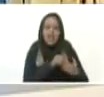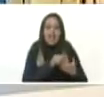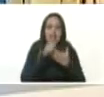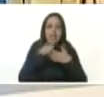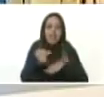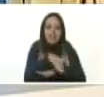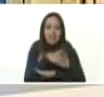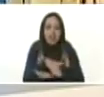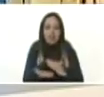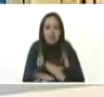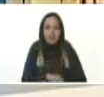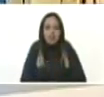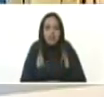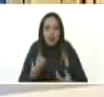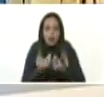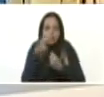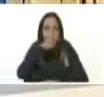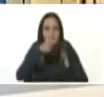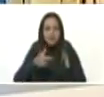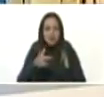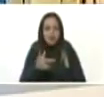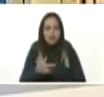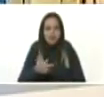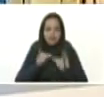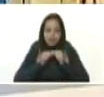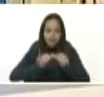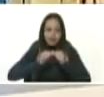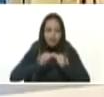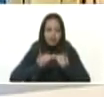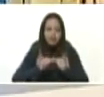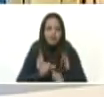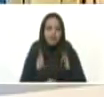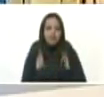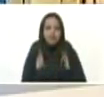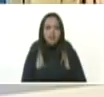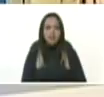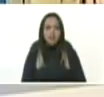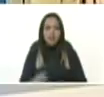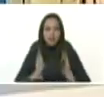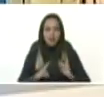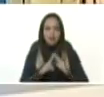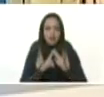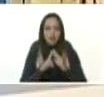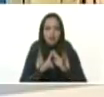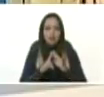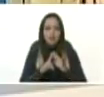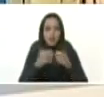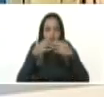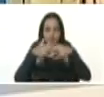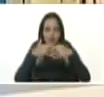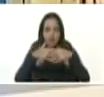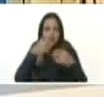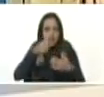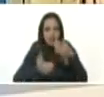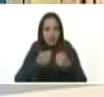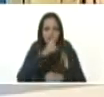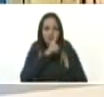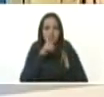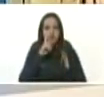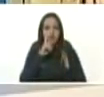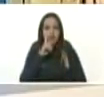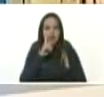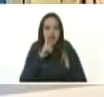calle, está con la gente en la lucha permanente. Allá se encuentra en la planta láctea Rafael